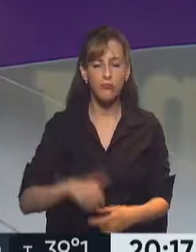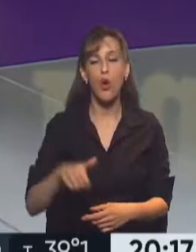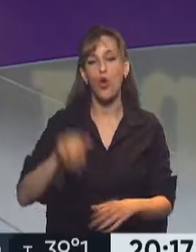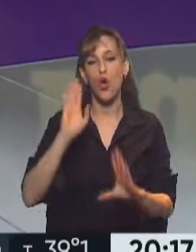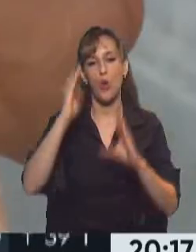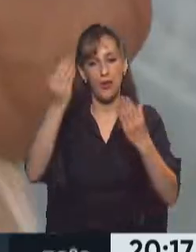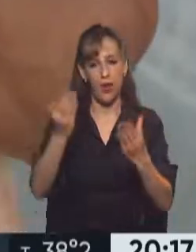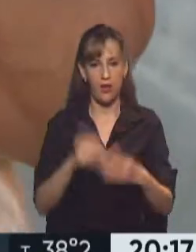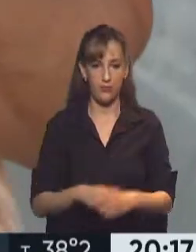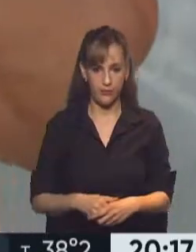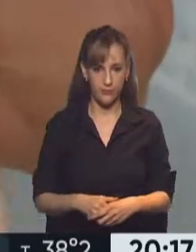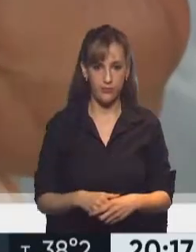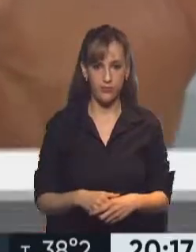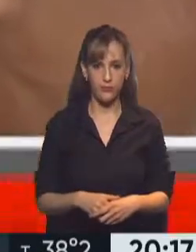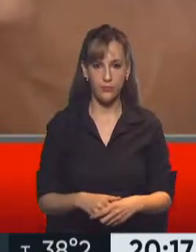ellos.